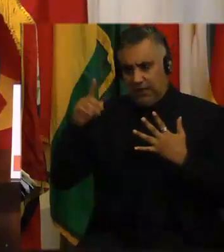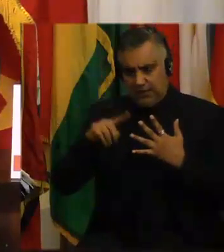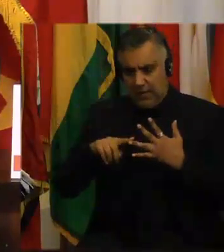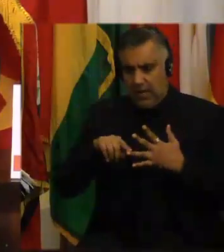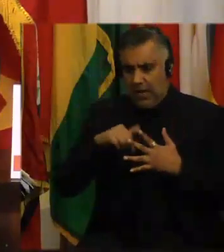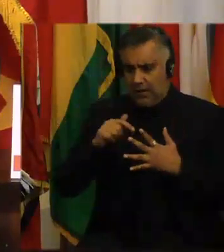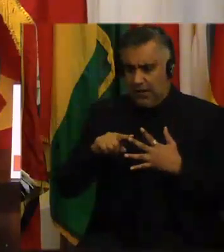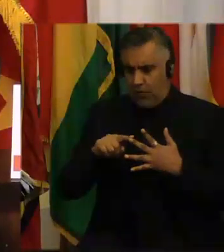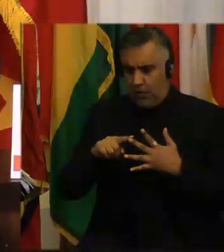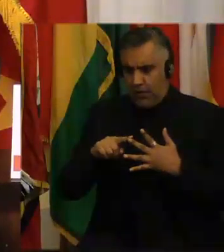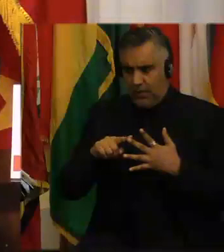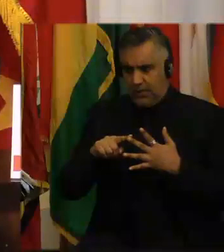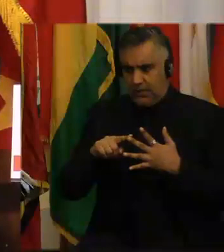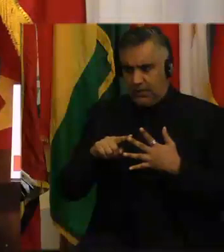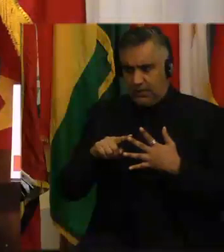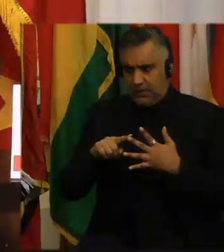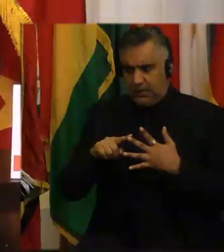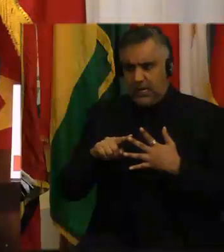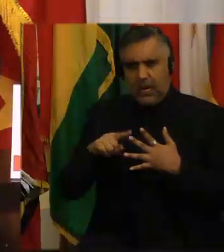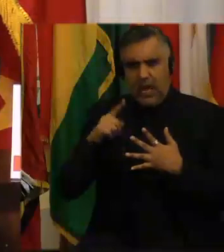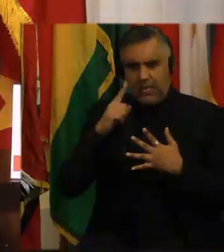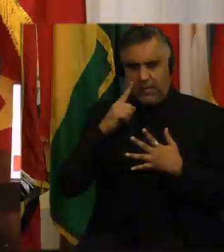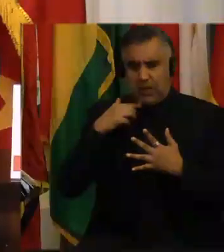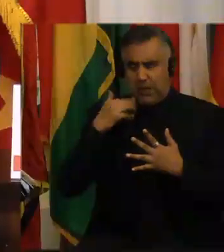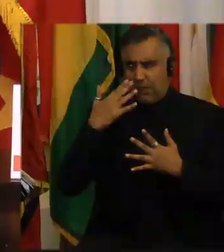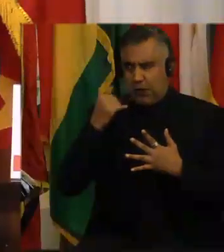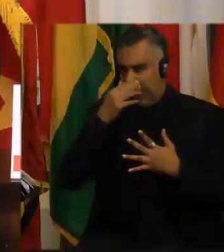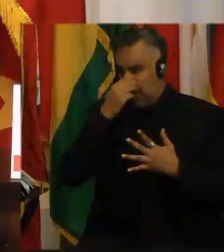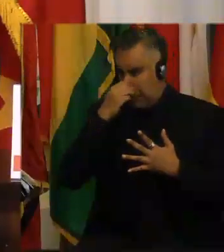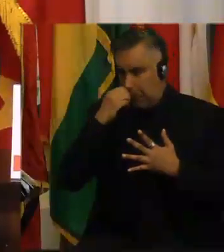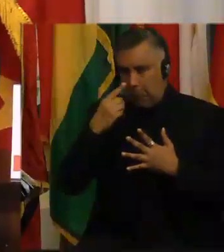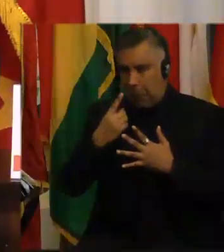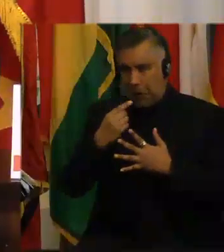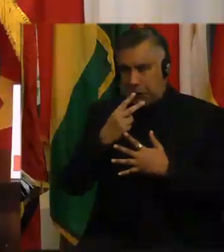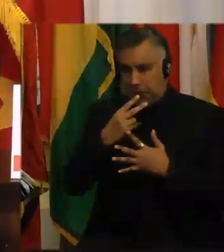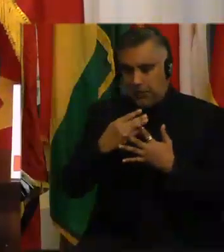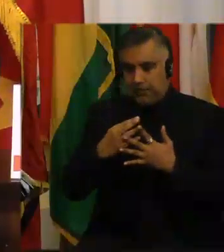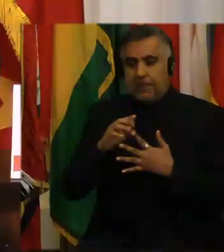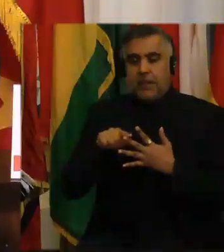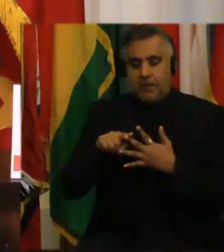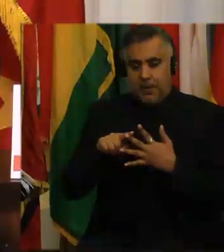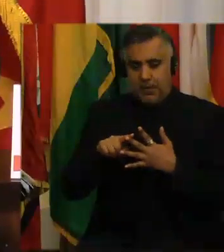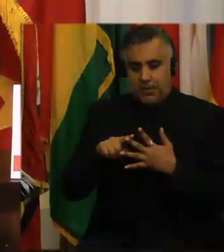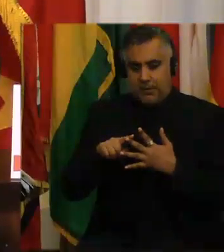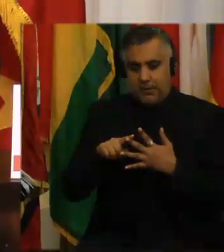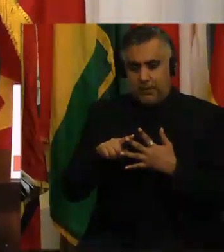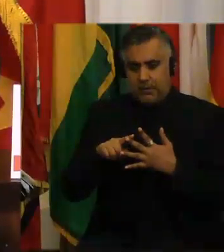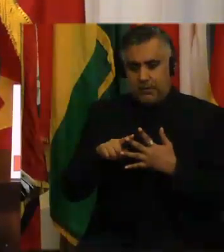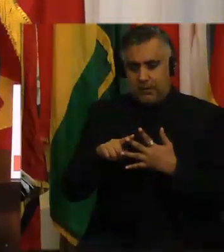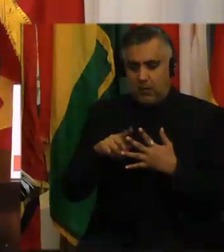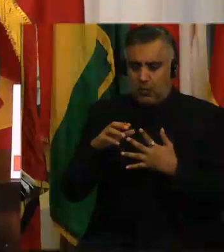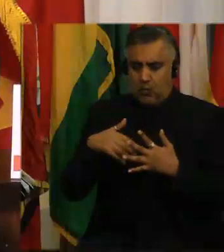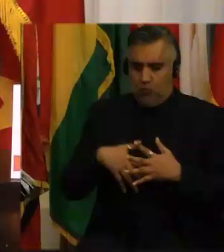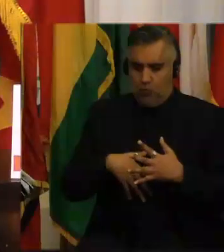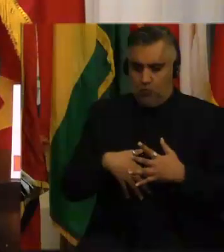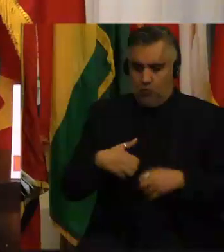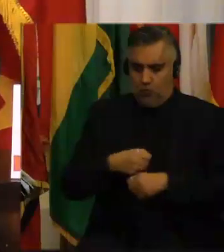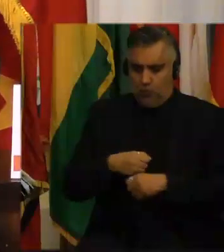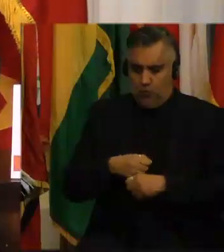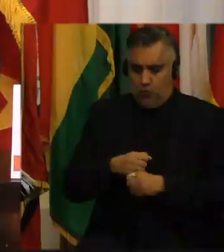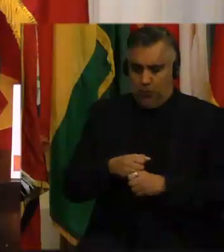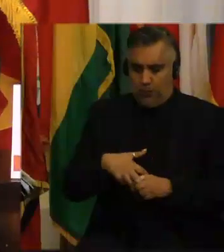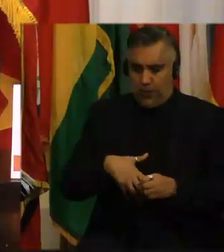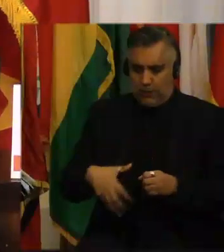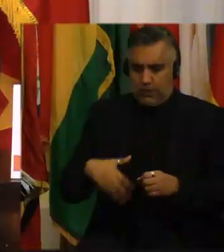sobre, me voy a olvidar de alguna, ¿verdad?, sobre derechos sexuales y reproductivos y violencia